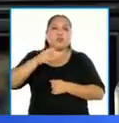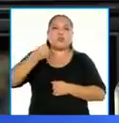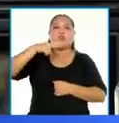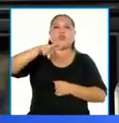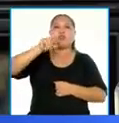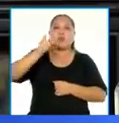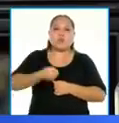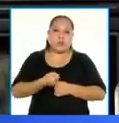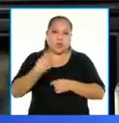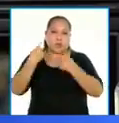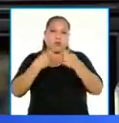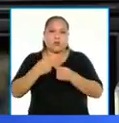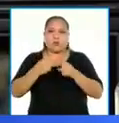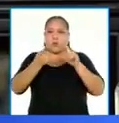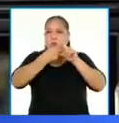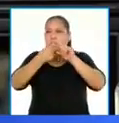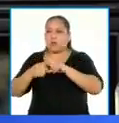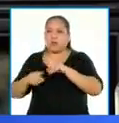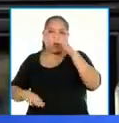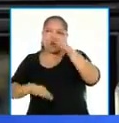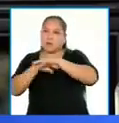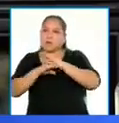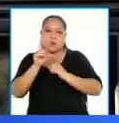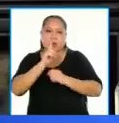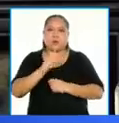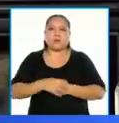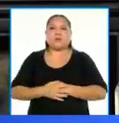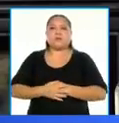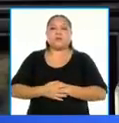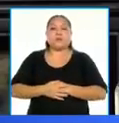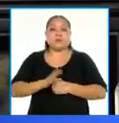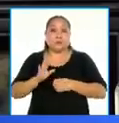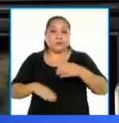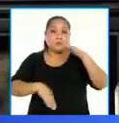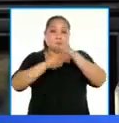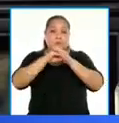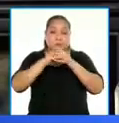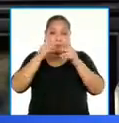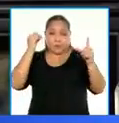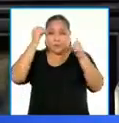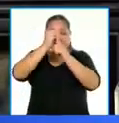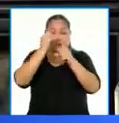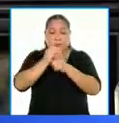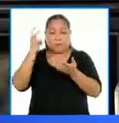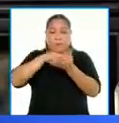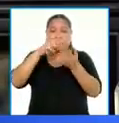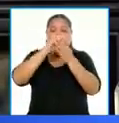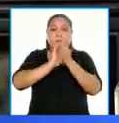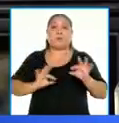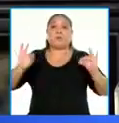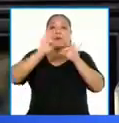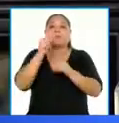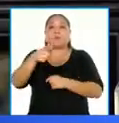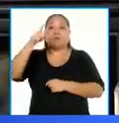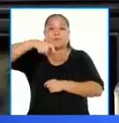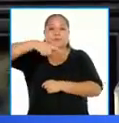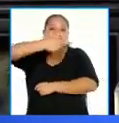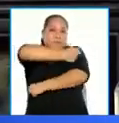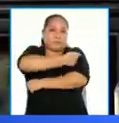12.000 diarias, si multiplicamos no se va a llegar a la meta, en fin. Miren, para llegar a la meta lo principal es tener las